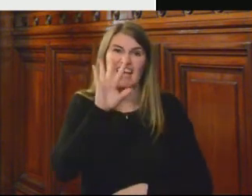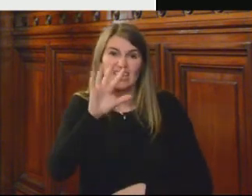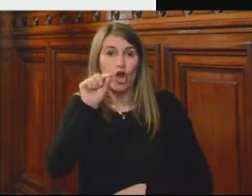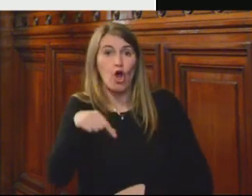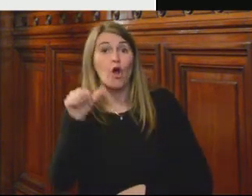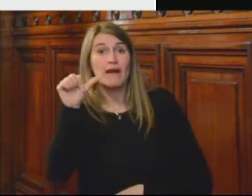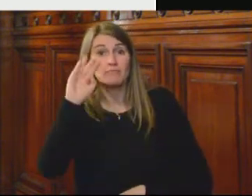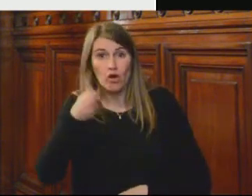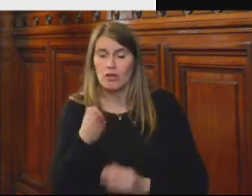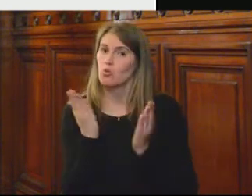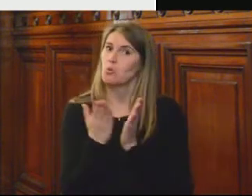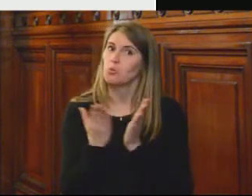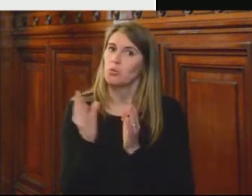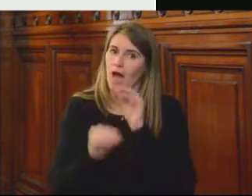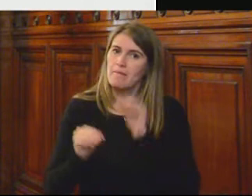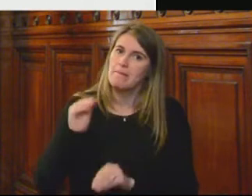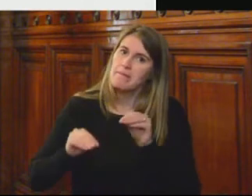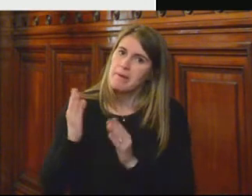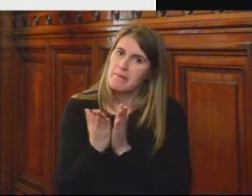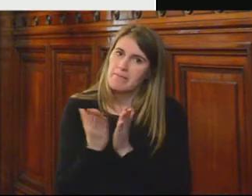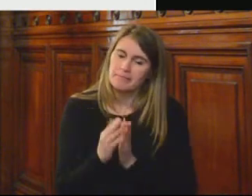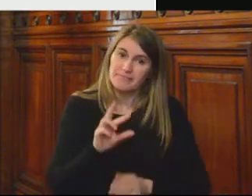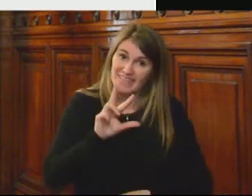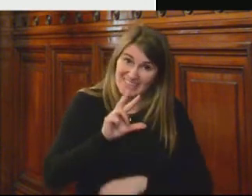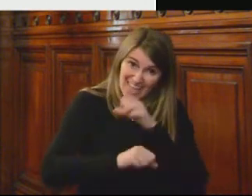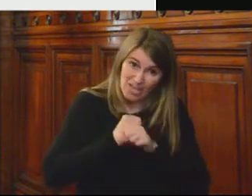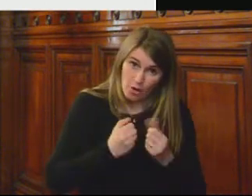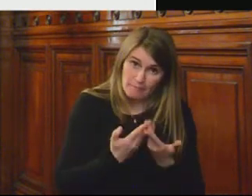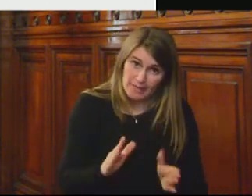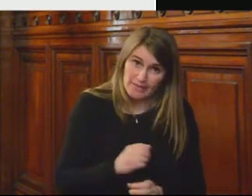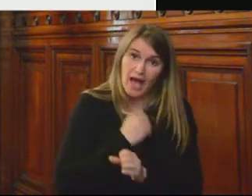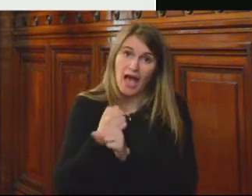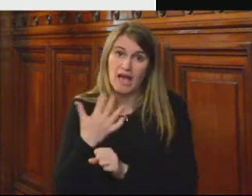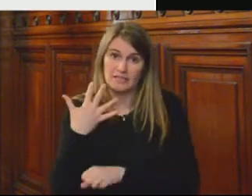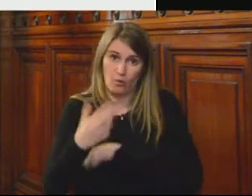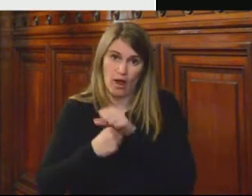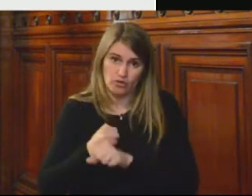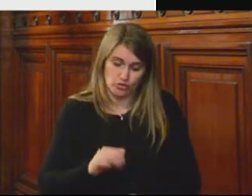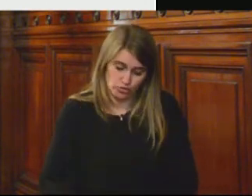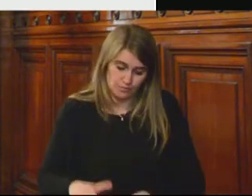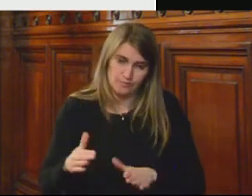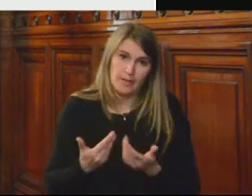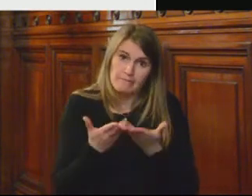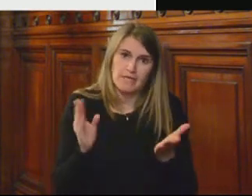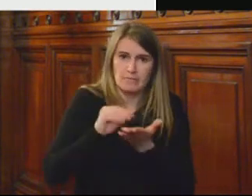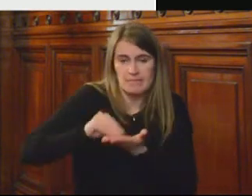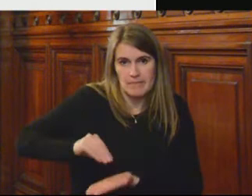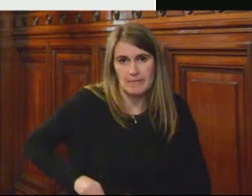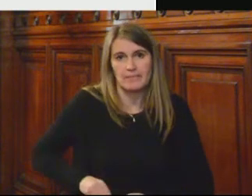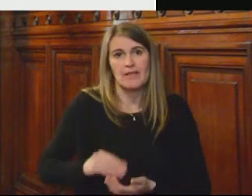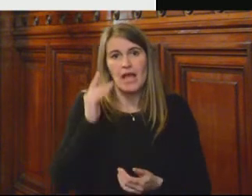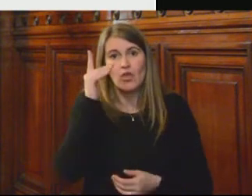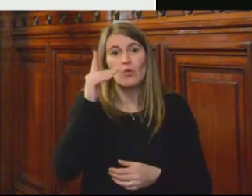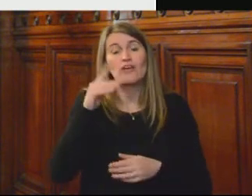75,6% de los niños y niñas entre 3 y 5 años de edad. La educación básica la hemos subido